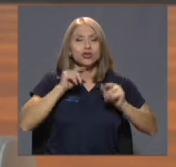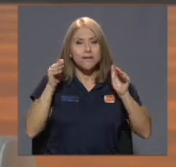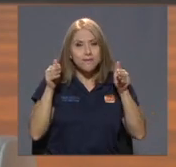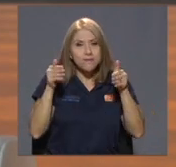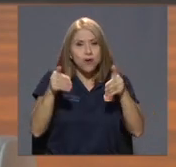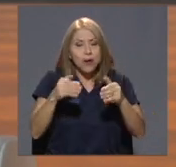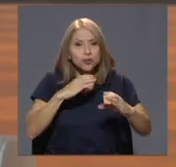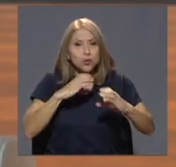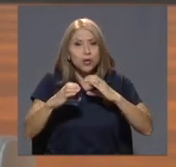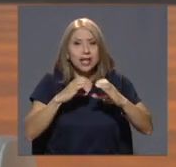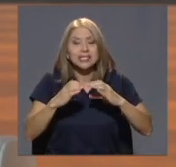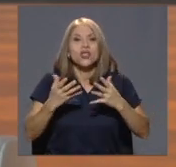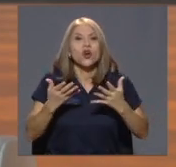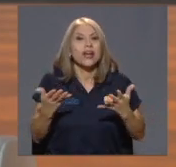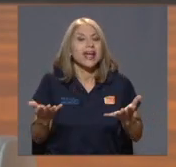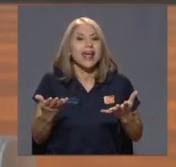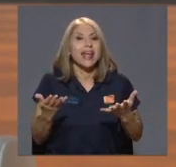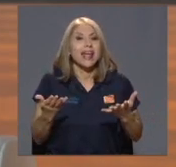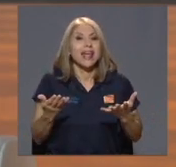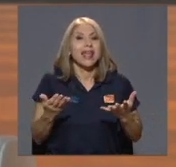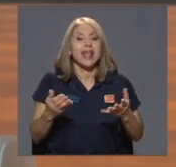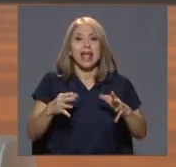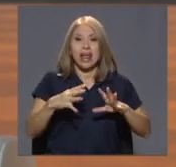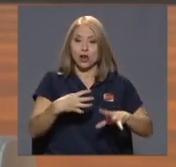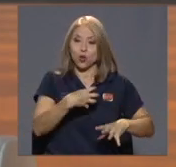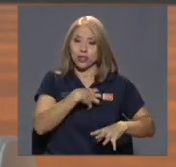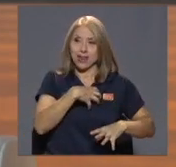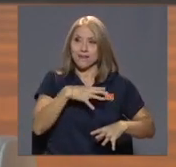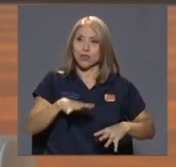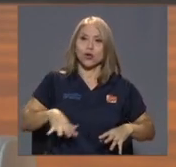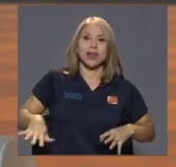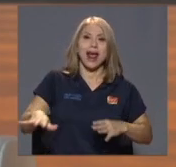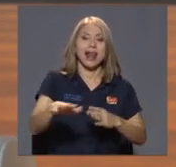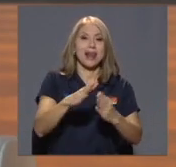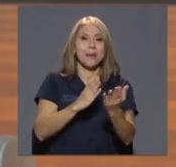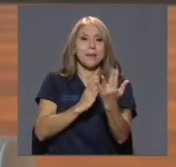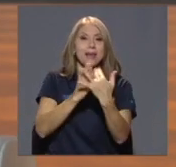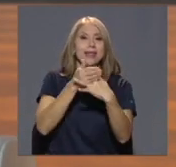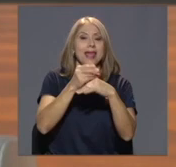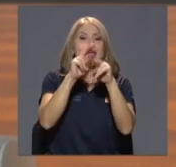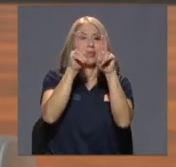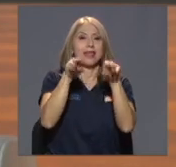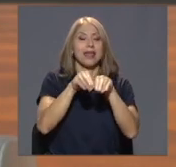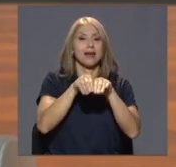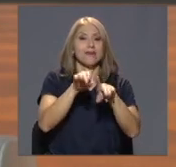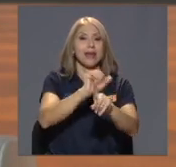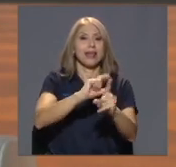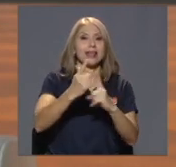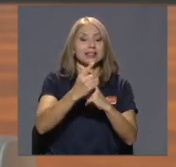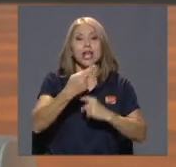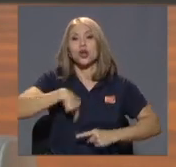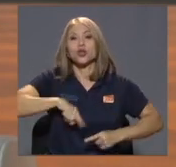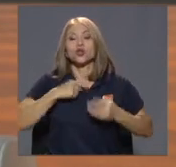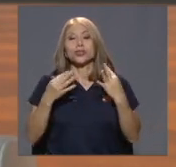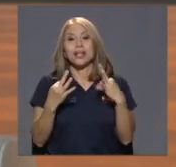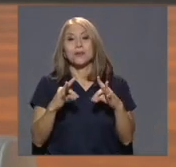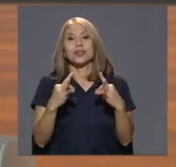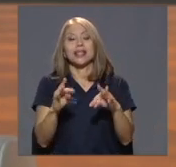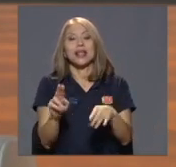territorial mediante redes. Entonces estamos tratando de utilizar la herramienta WhatsApp, por